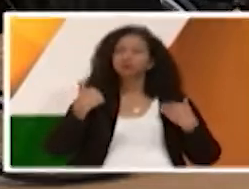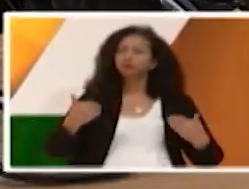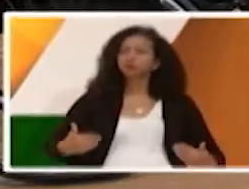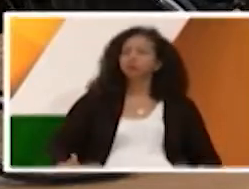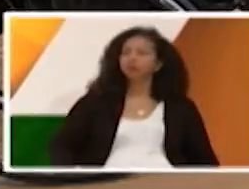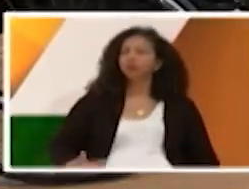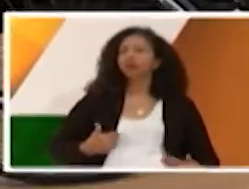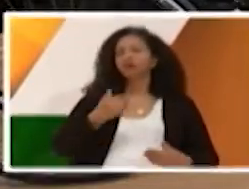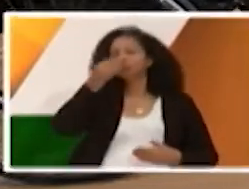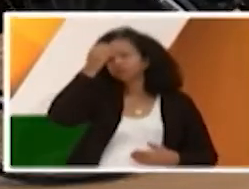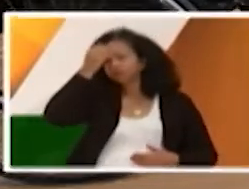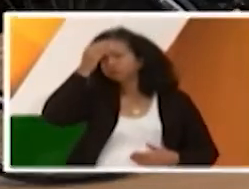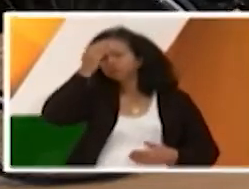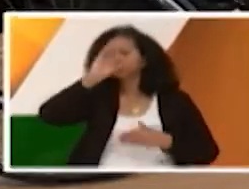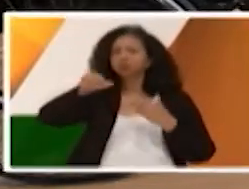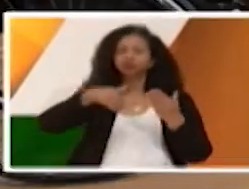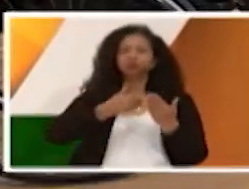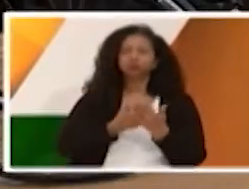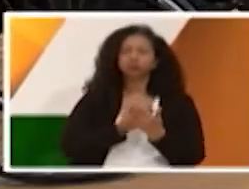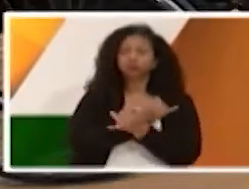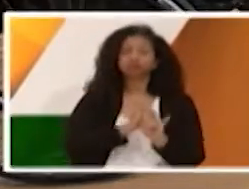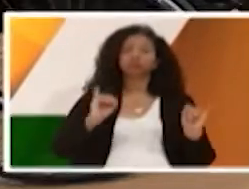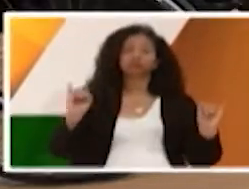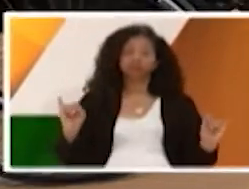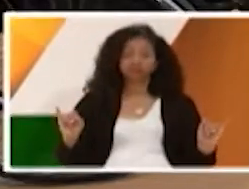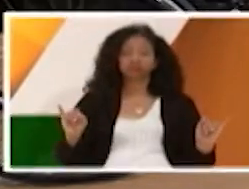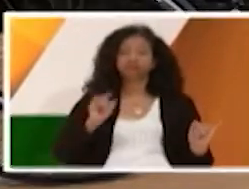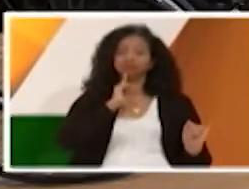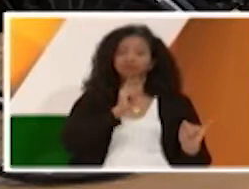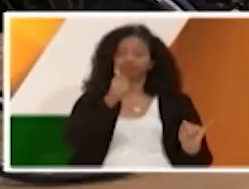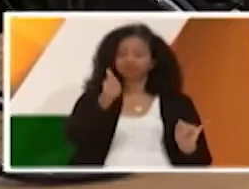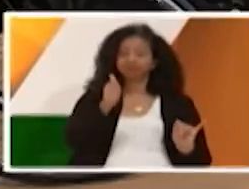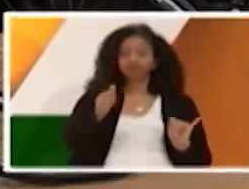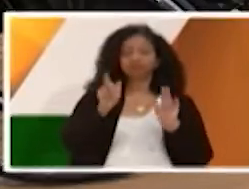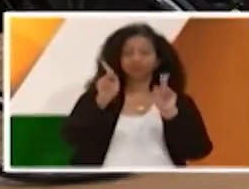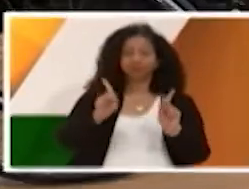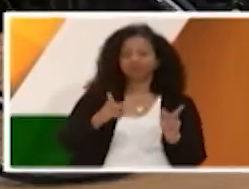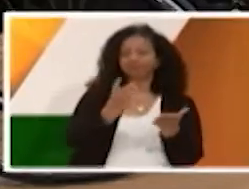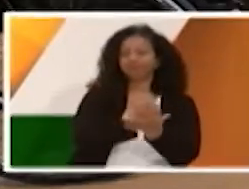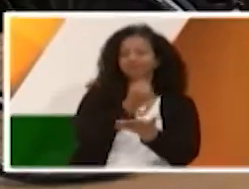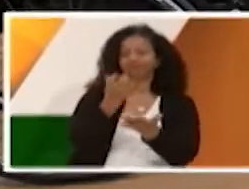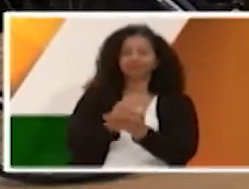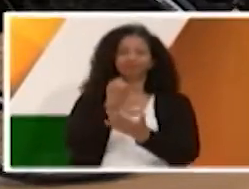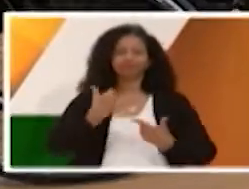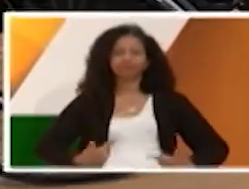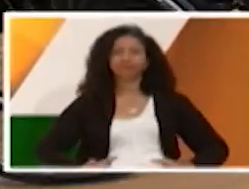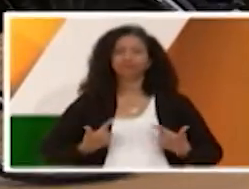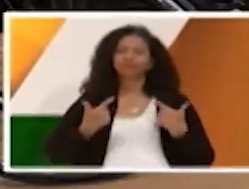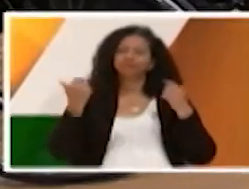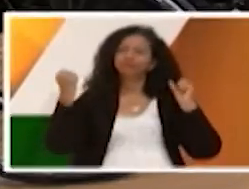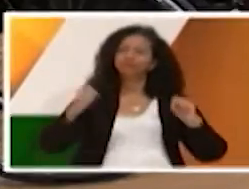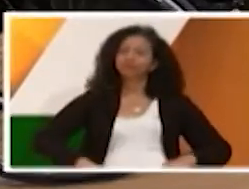intelectual. ¿Eh? Es decir, gana por sí mismo la posibilidad de ganarse la vida. Así es, o sea... Que es